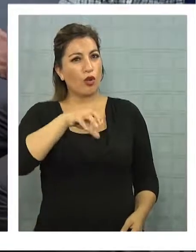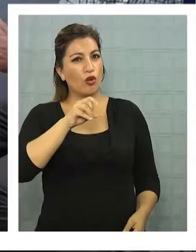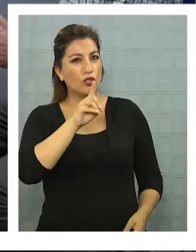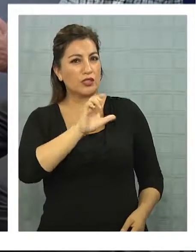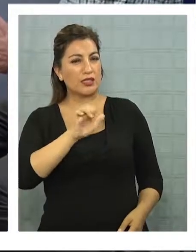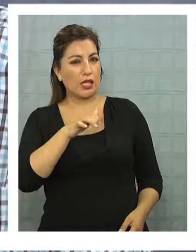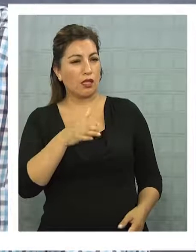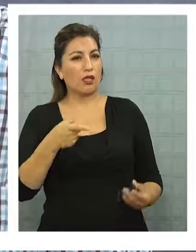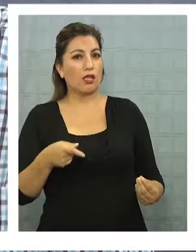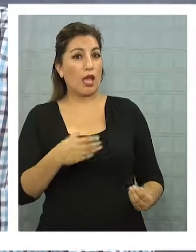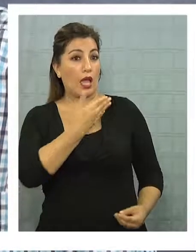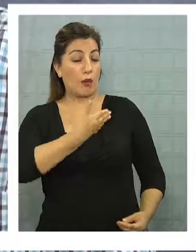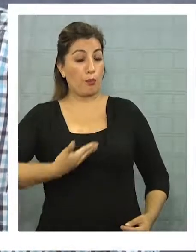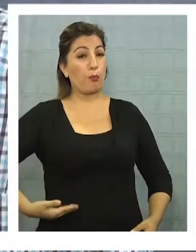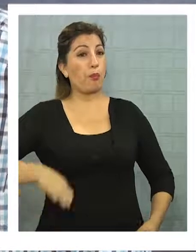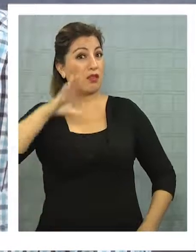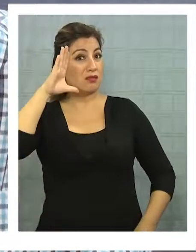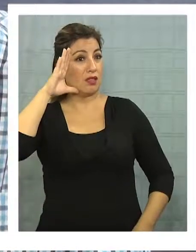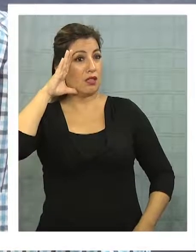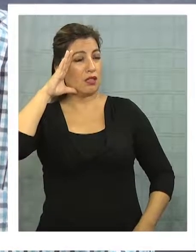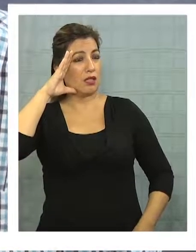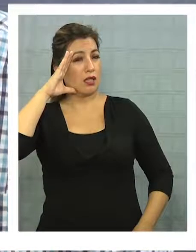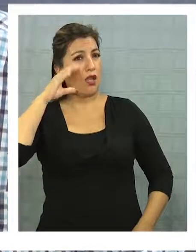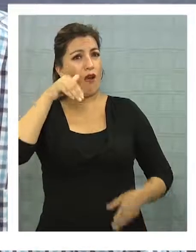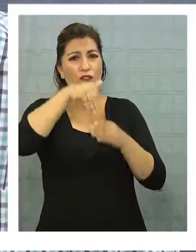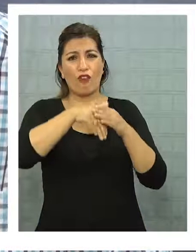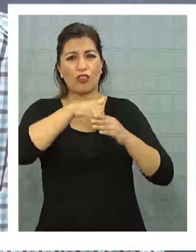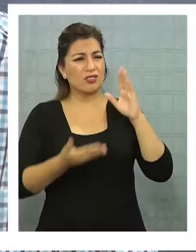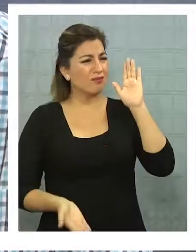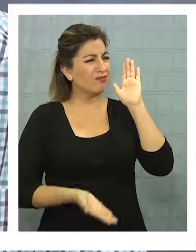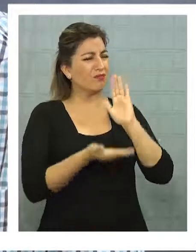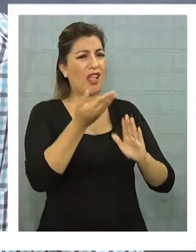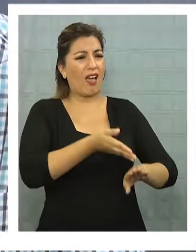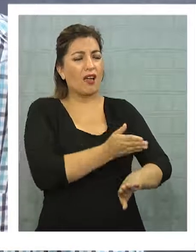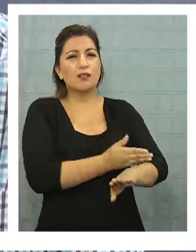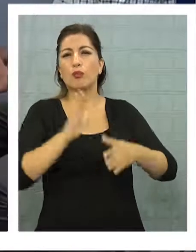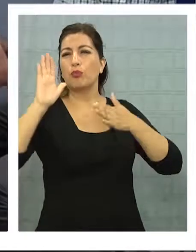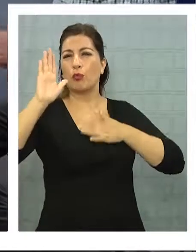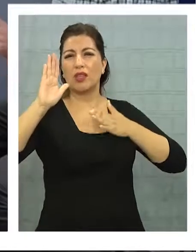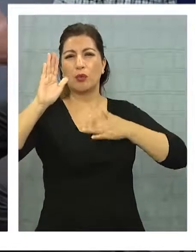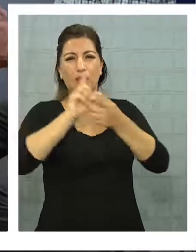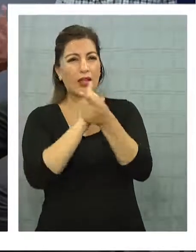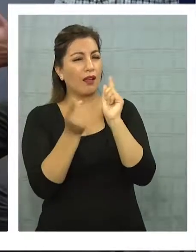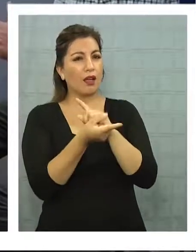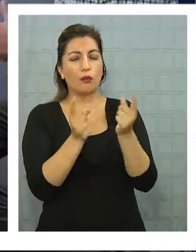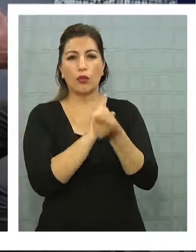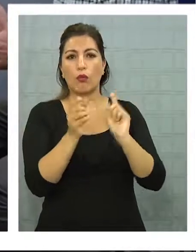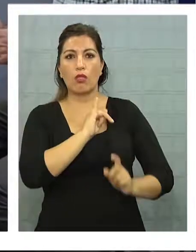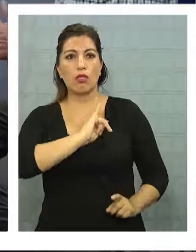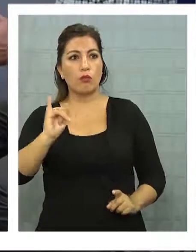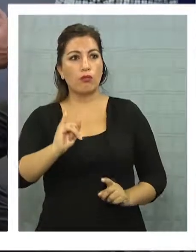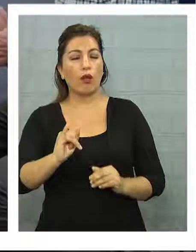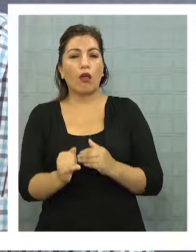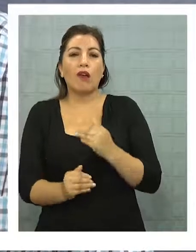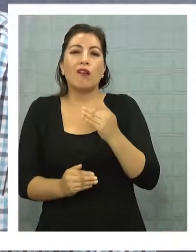resulta que han presentado ellos también un proyecto de ley, que si se aprobara les permitiría estar hasta el año 24.